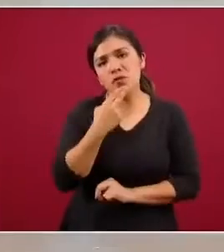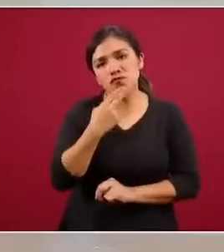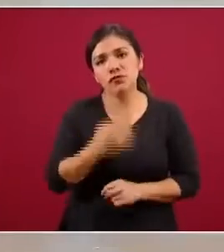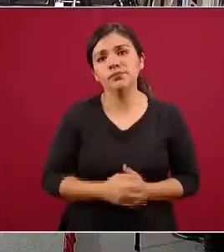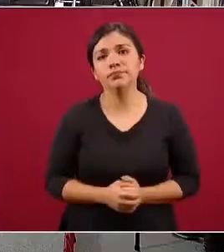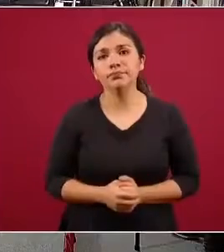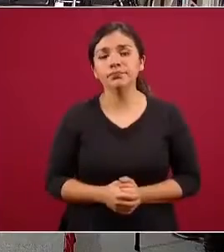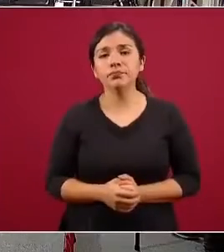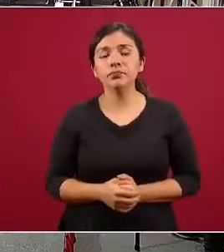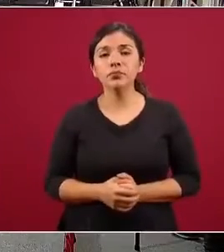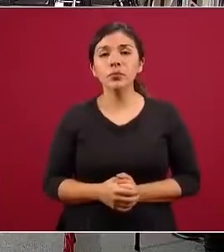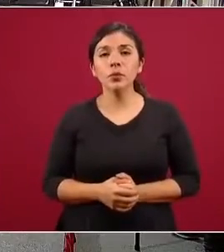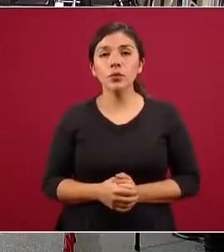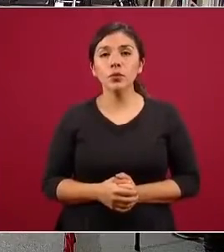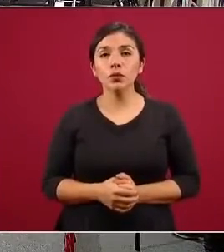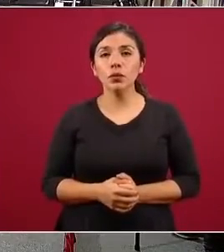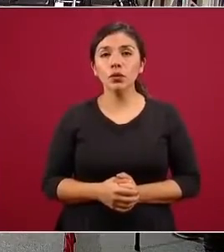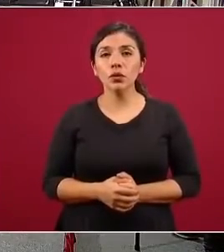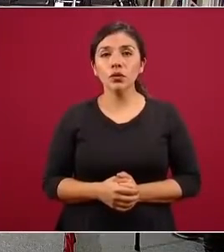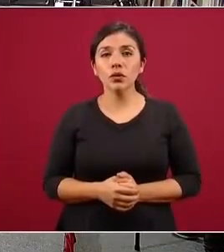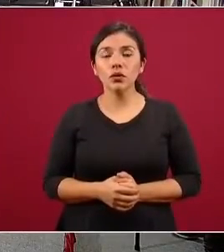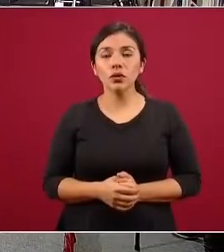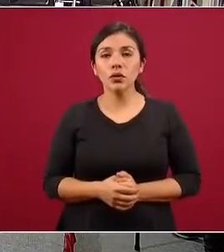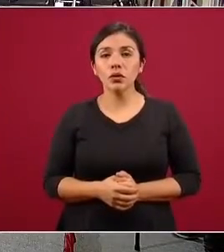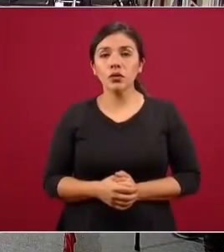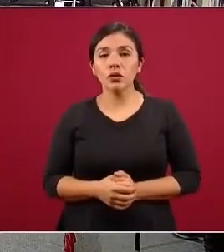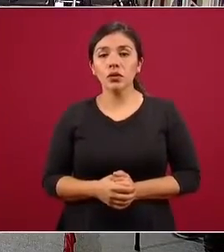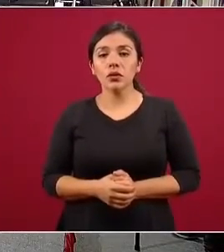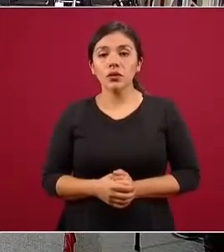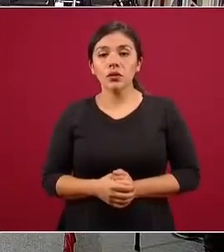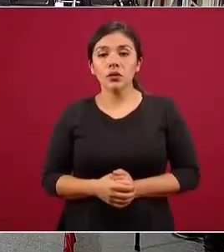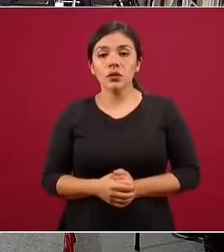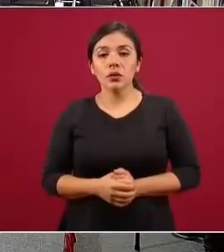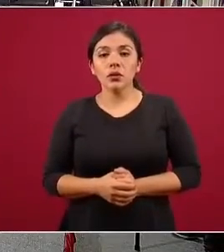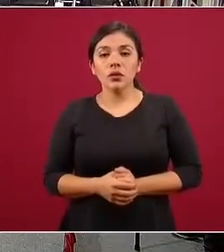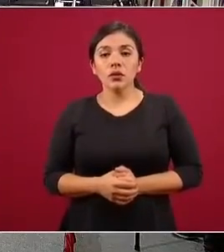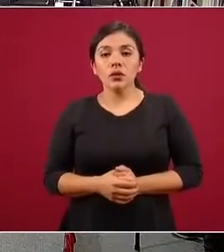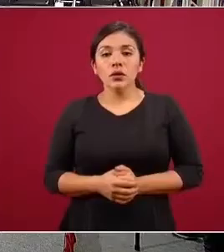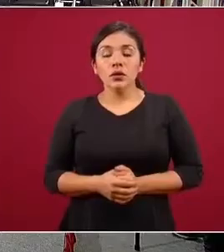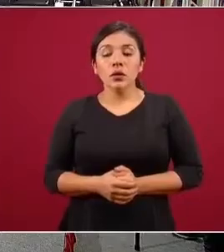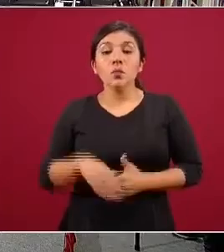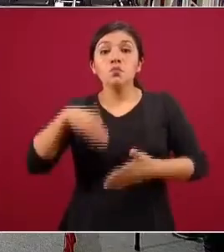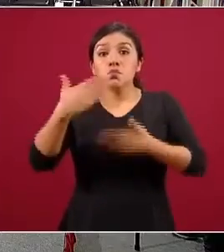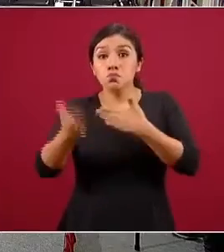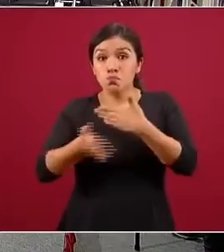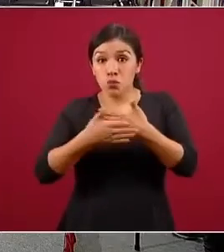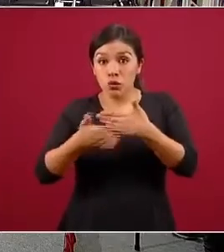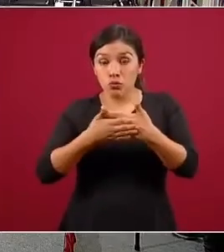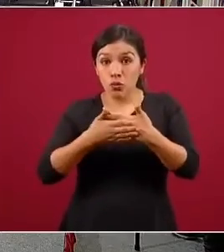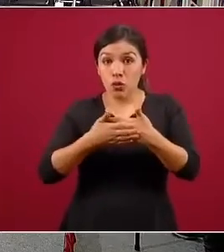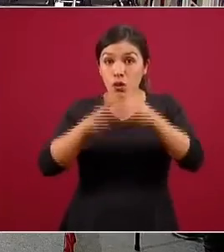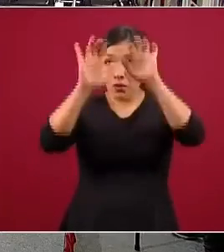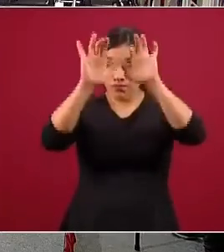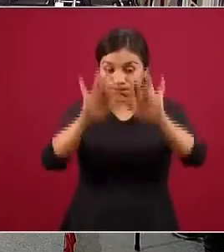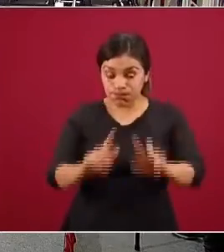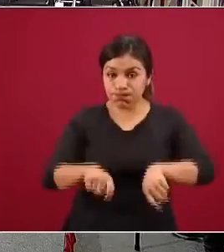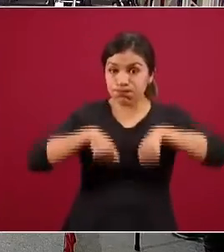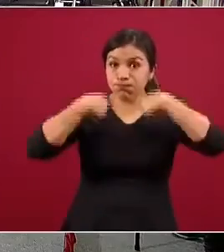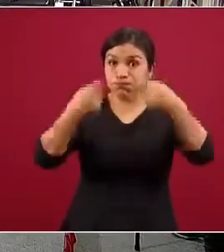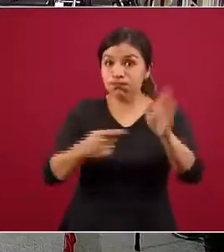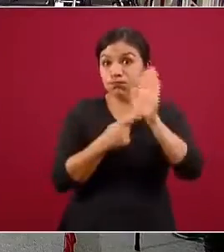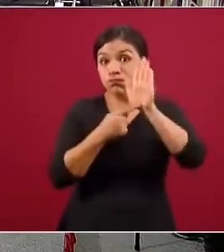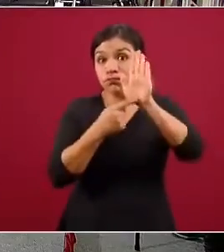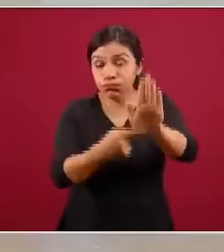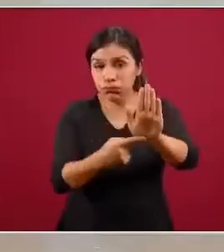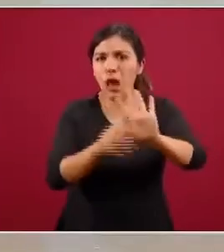uso. ¿Oficial la recomendación para su uso en hospitales? Va a ser oficial a partir de que se emita este